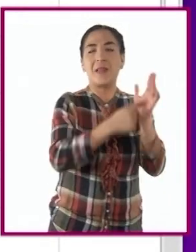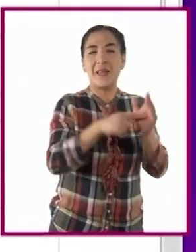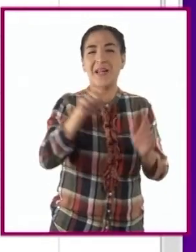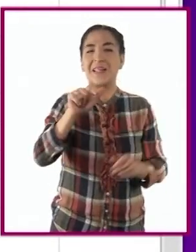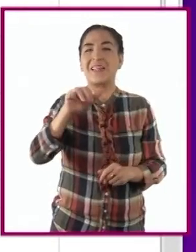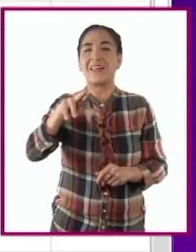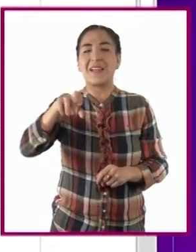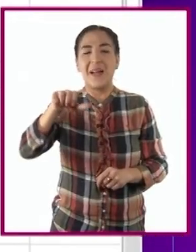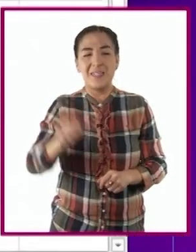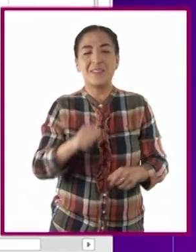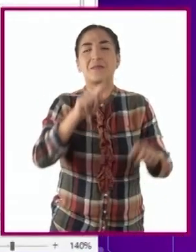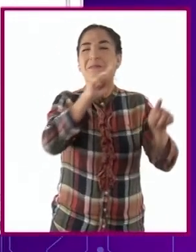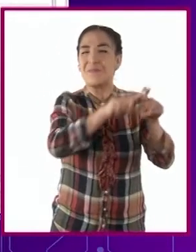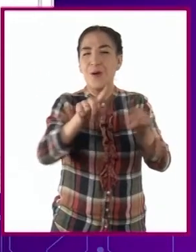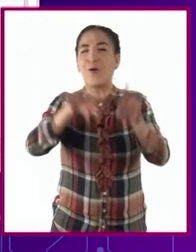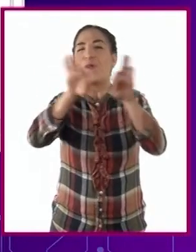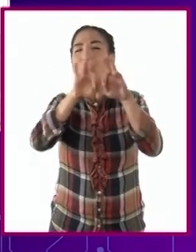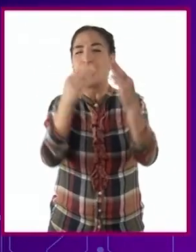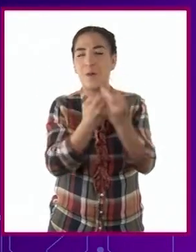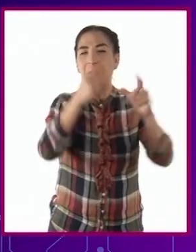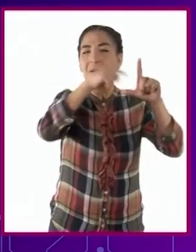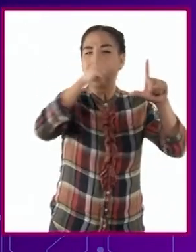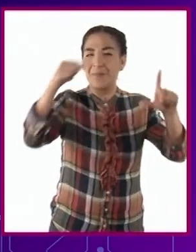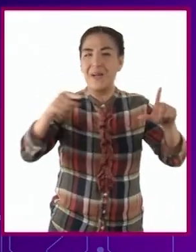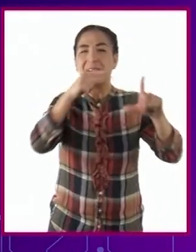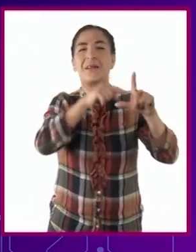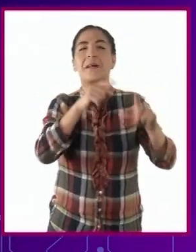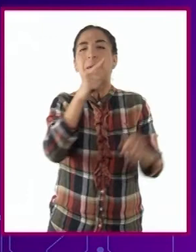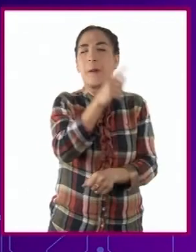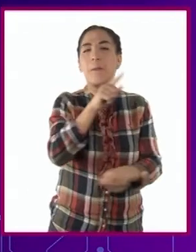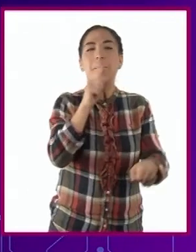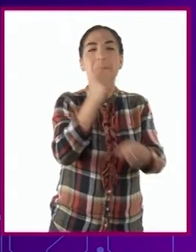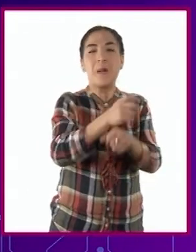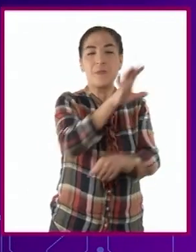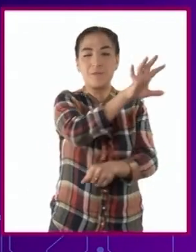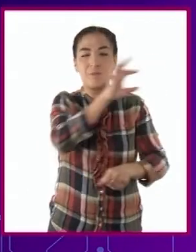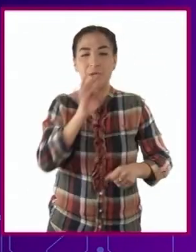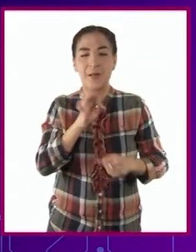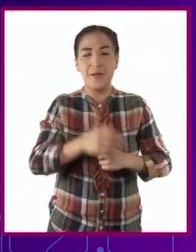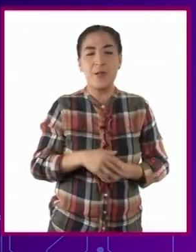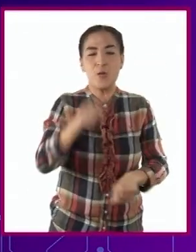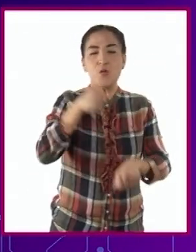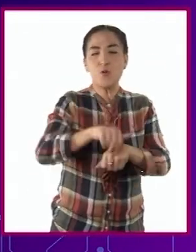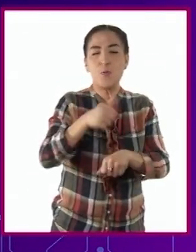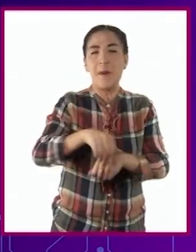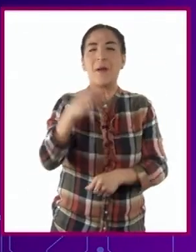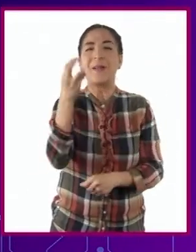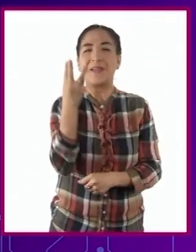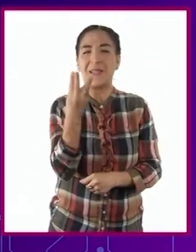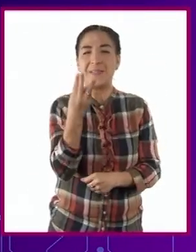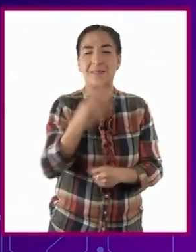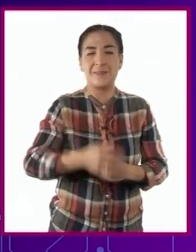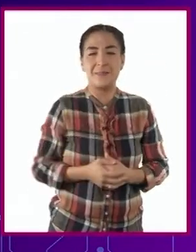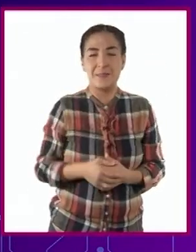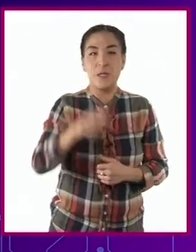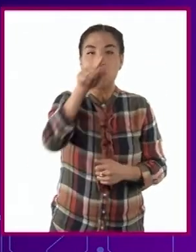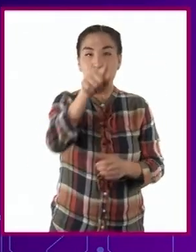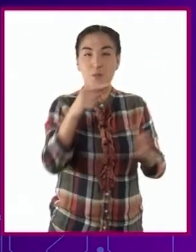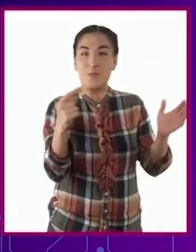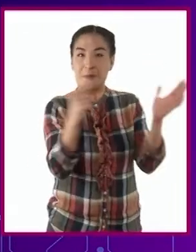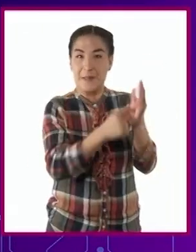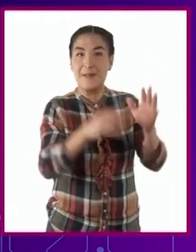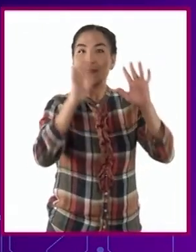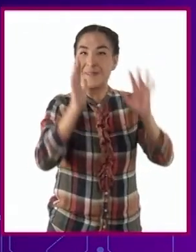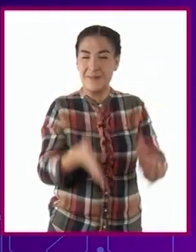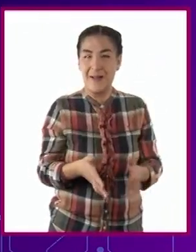líneas y elegir la primera opción, la que se identifica con el número 3. Al seleccionar la primera